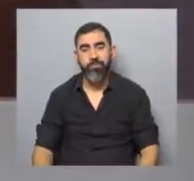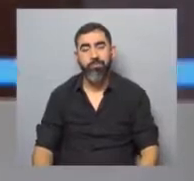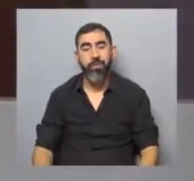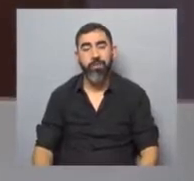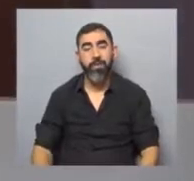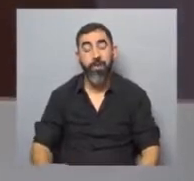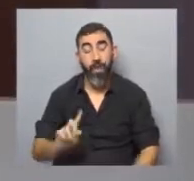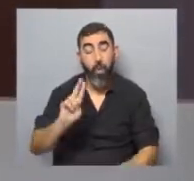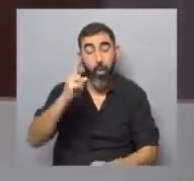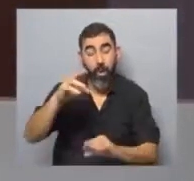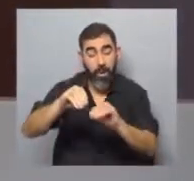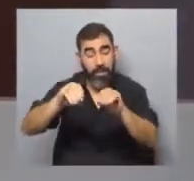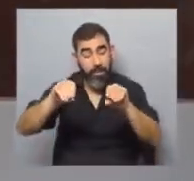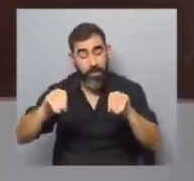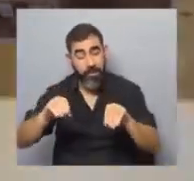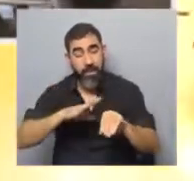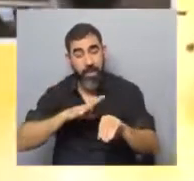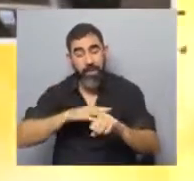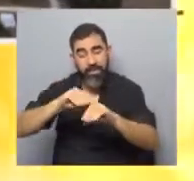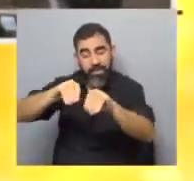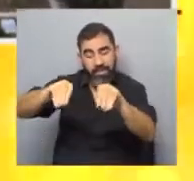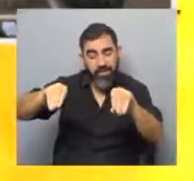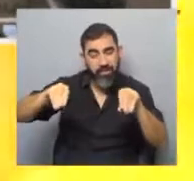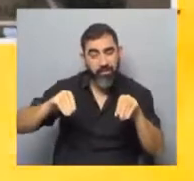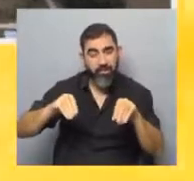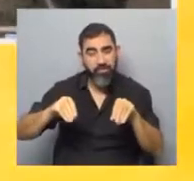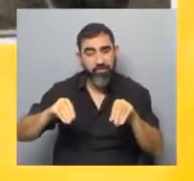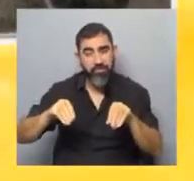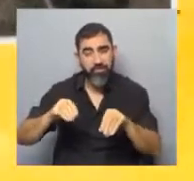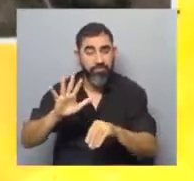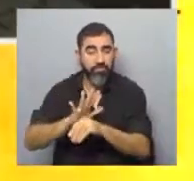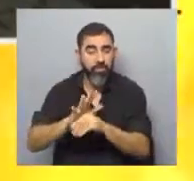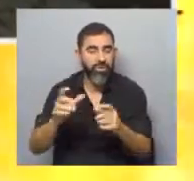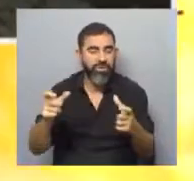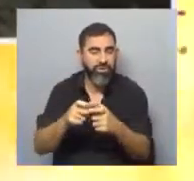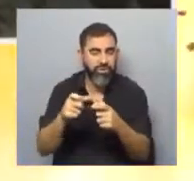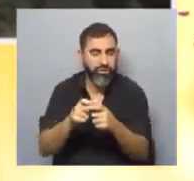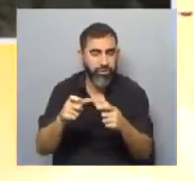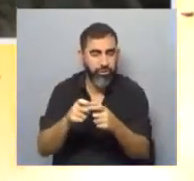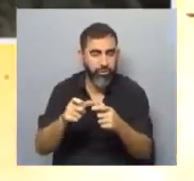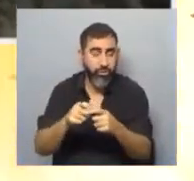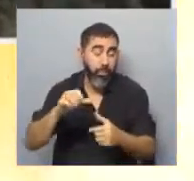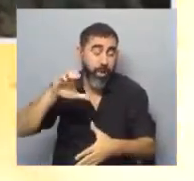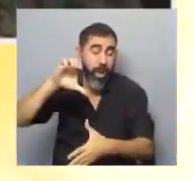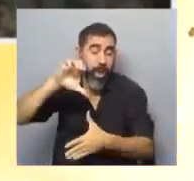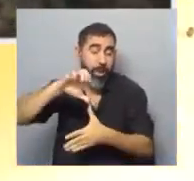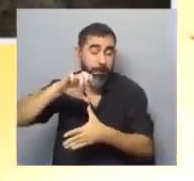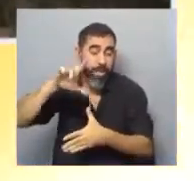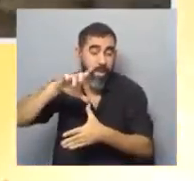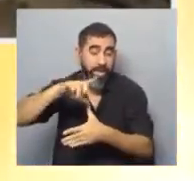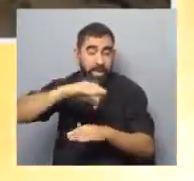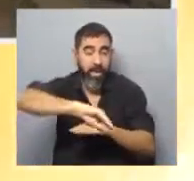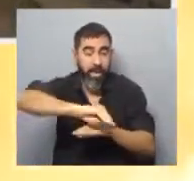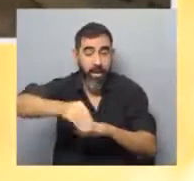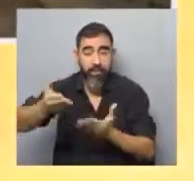geología en Uruguay, a pesar de que tenemos un territorio relativamente chico para lo que es América Latina y el Caribe,